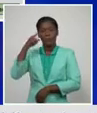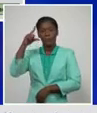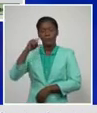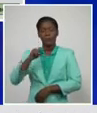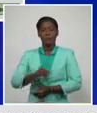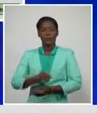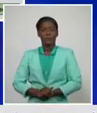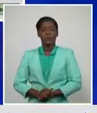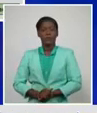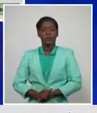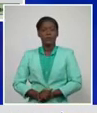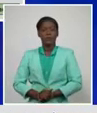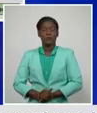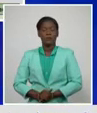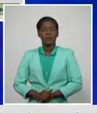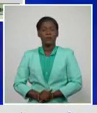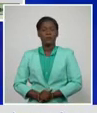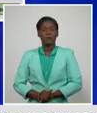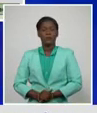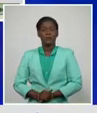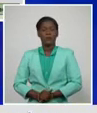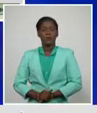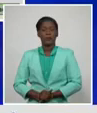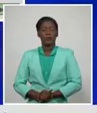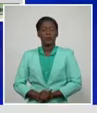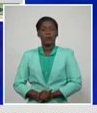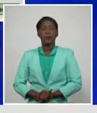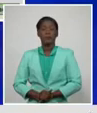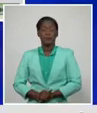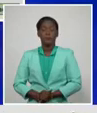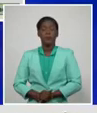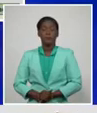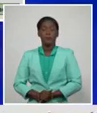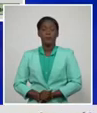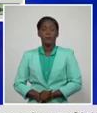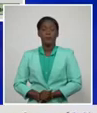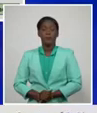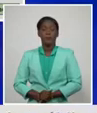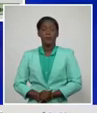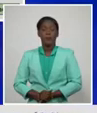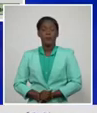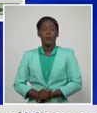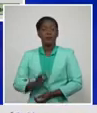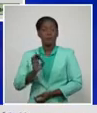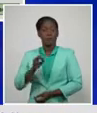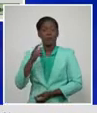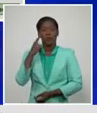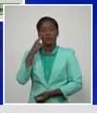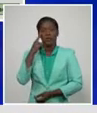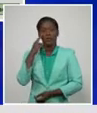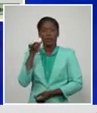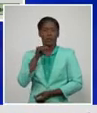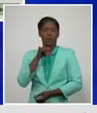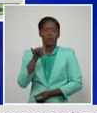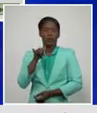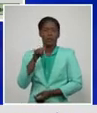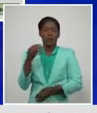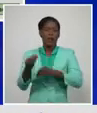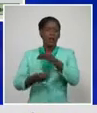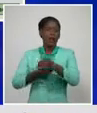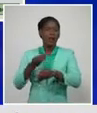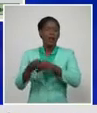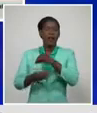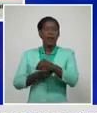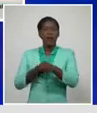ayer. No cambio en la composición, aunque tal vez en la distribución de